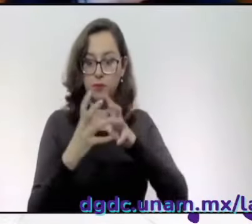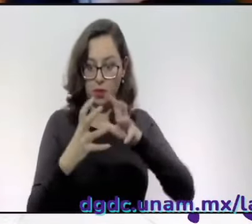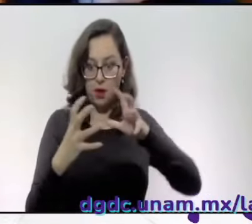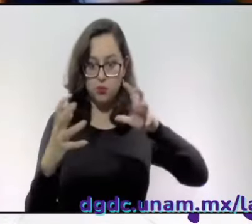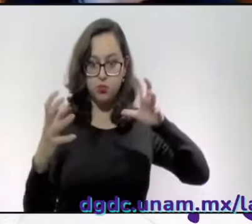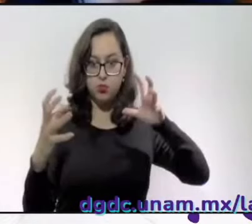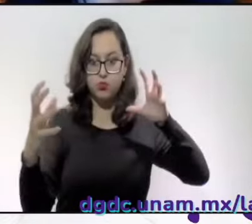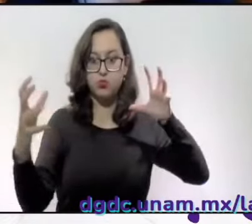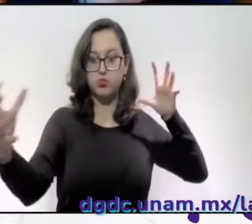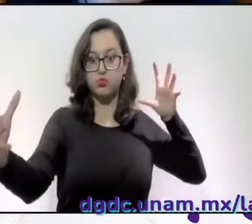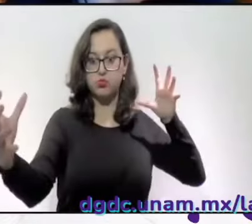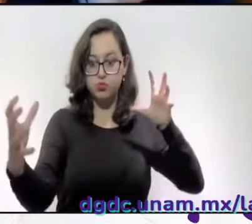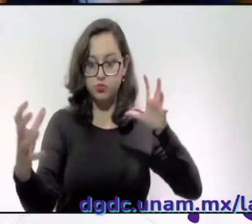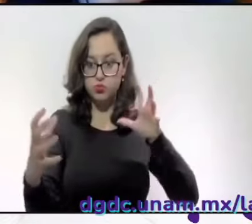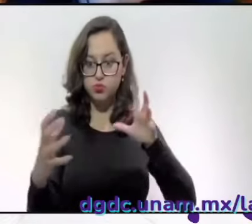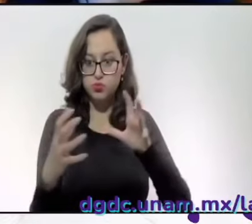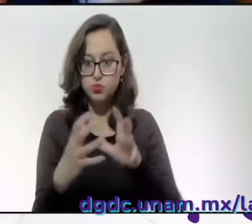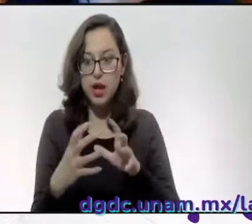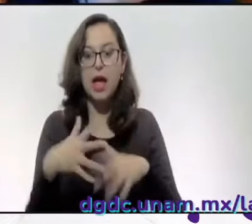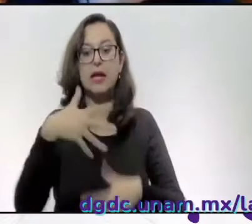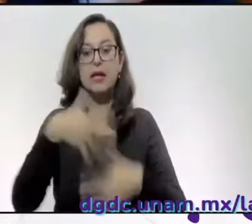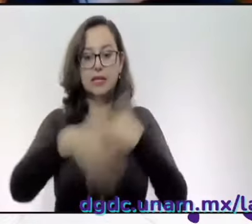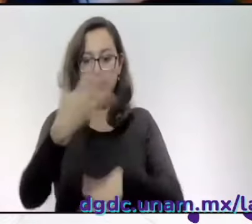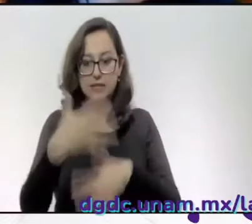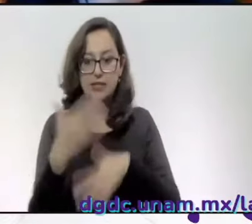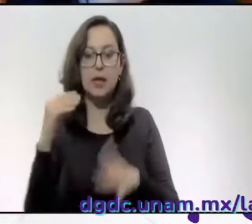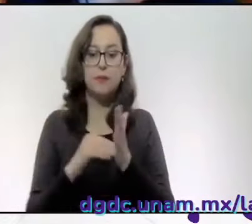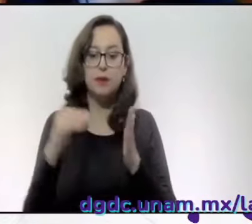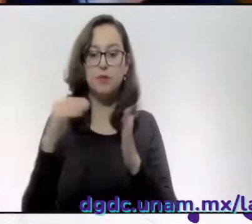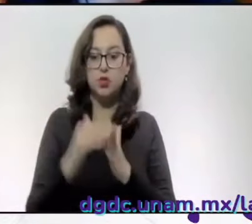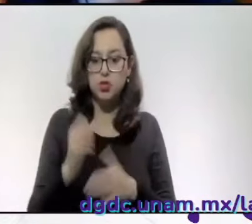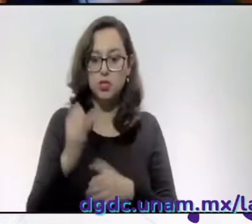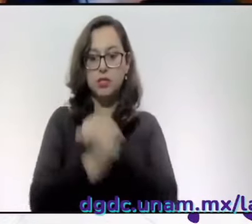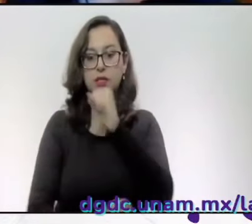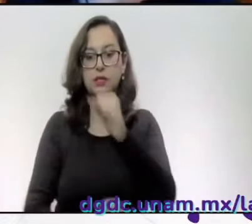de como 15.000 millones de años. La refinas viendo ya con mucho detalle